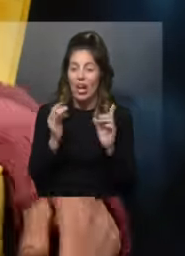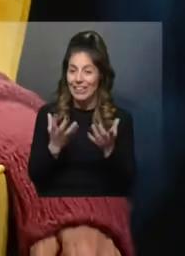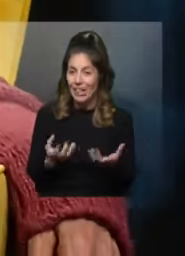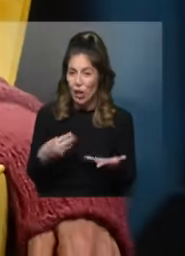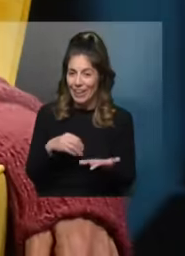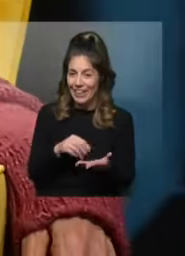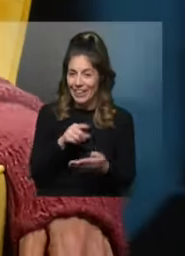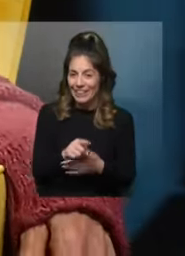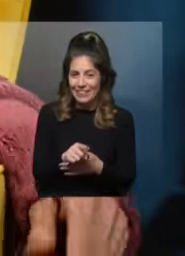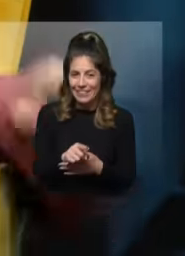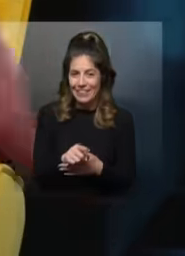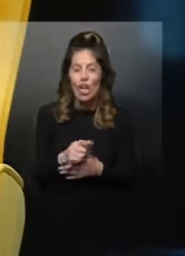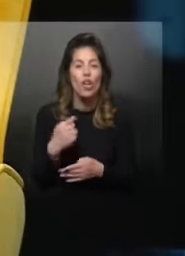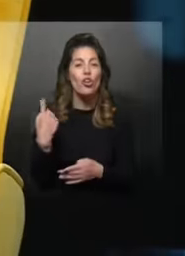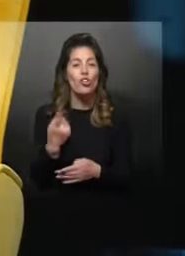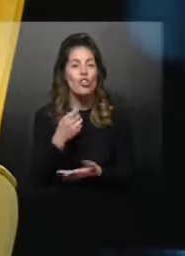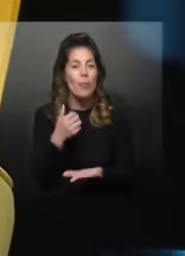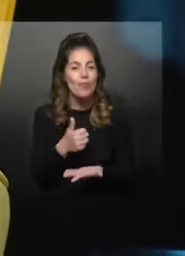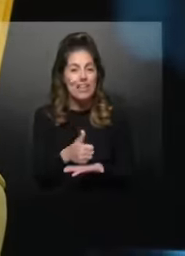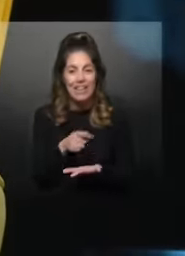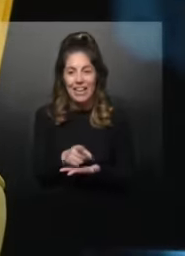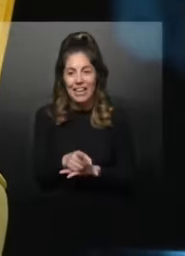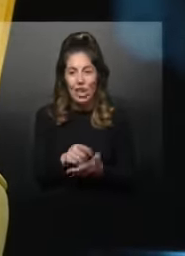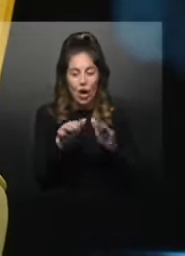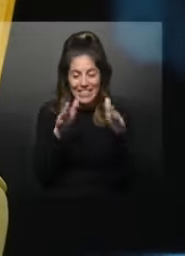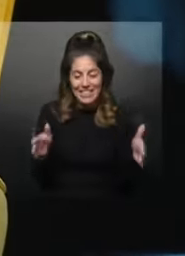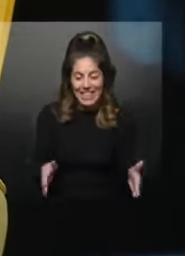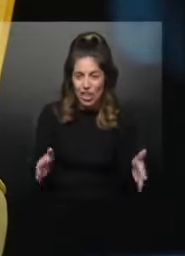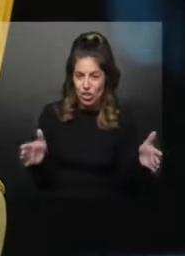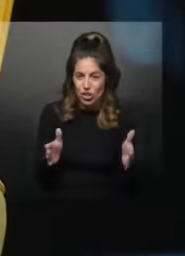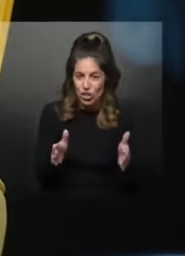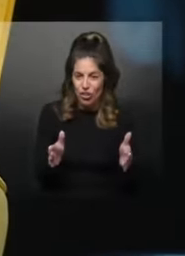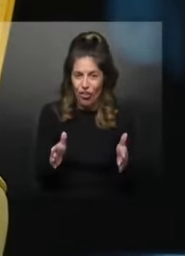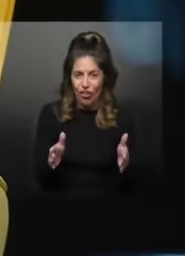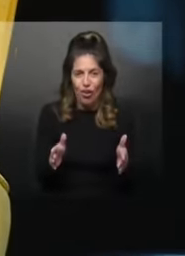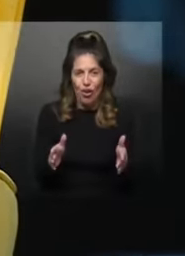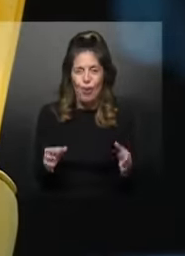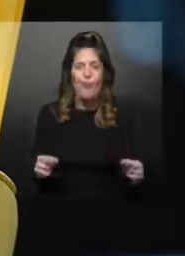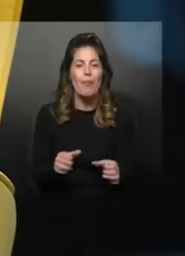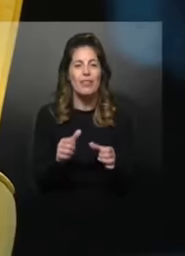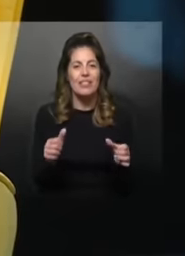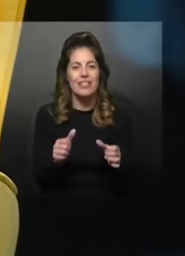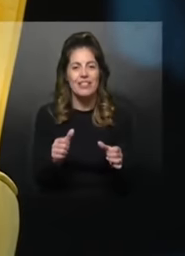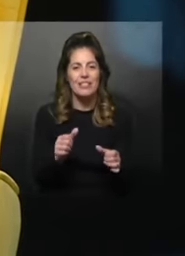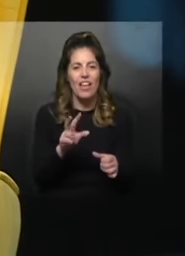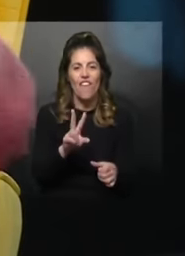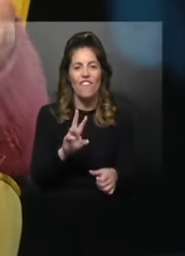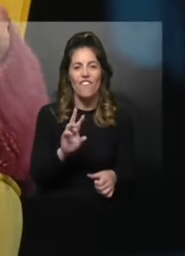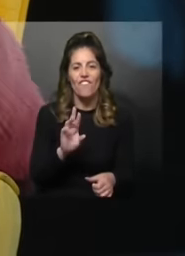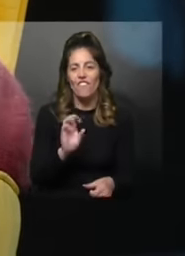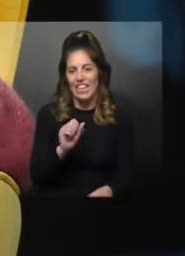en ese nosotros vamos a estar en un escenario chico, porque vamos a hacer Vera y dos músicos,